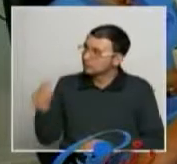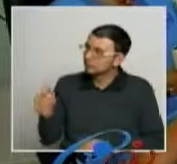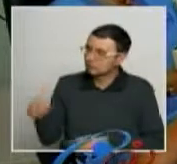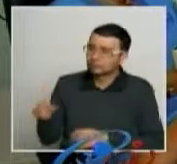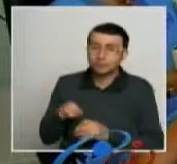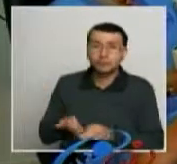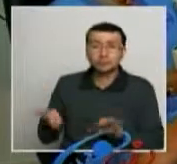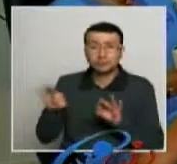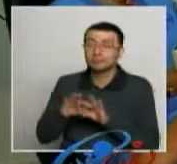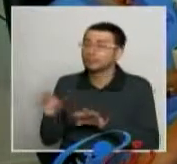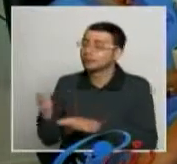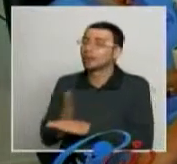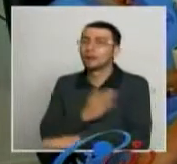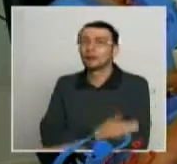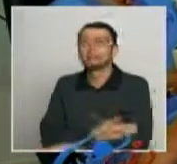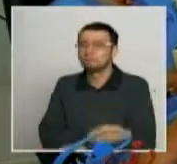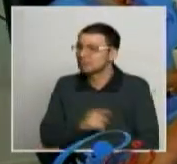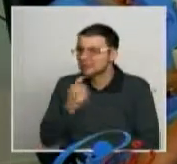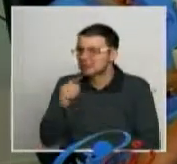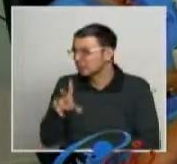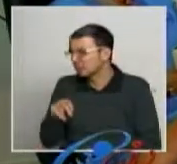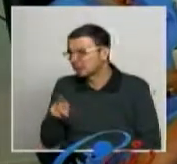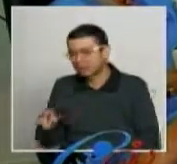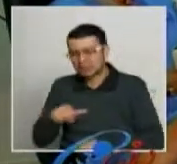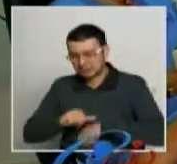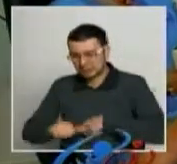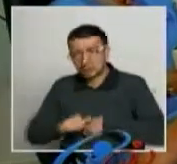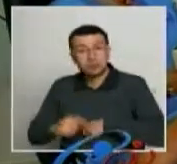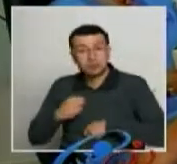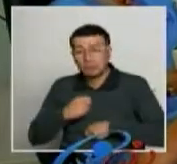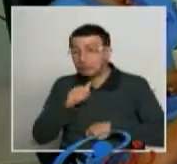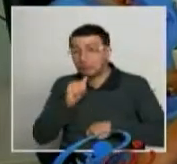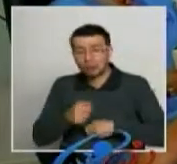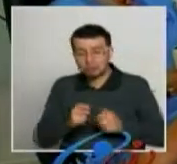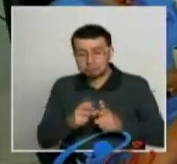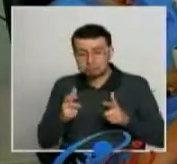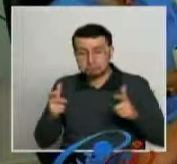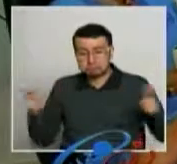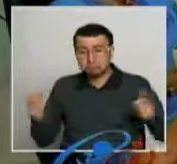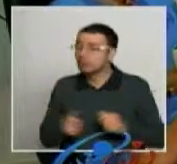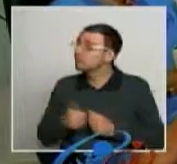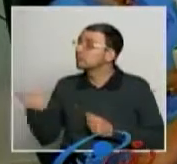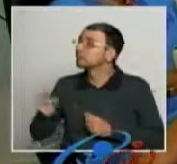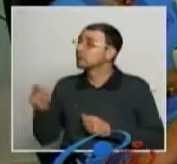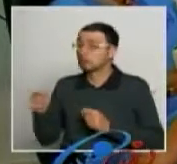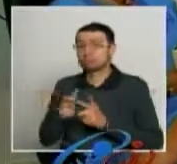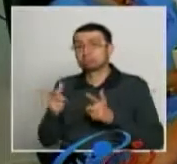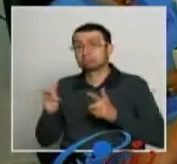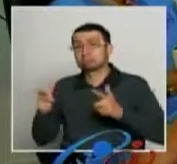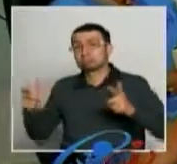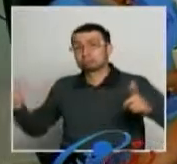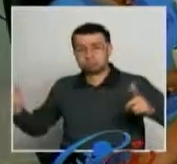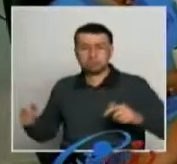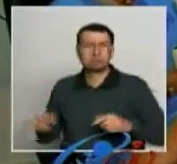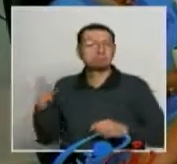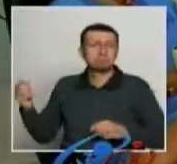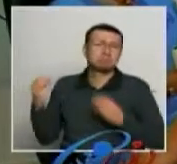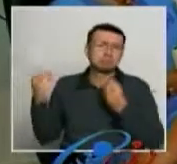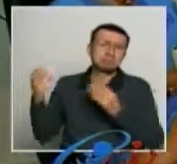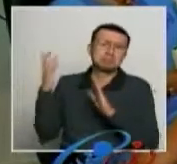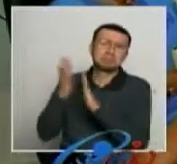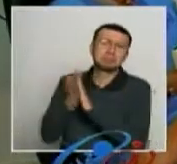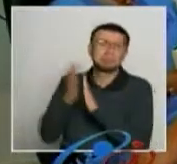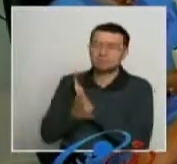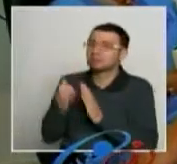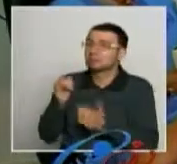por eso mucha gente dice, no se haga operar, que es que a mí se me reprodujeron, que la vecina se le reprodujeron, y ese es el cuento de todos los pacientes. O sea,